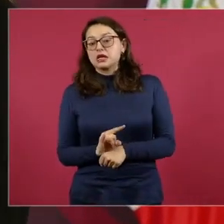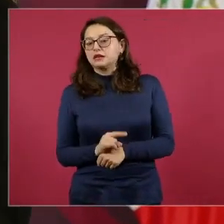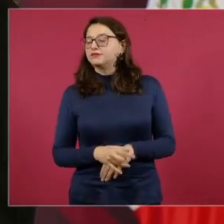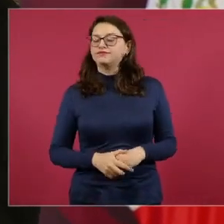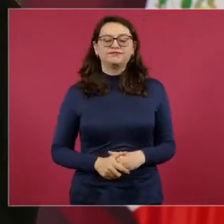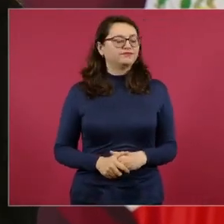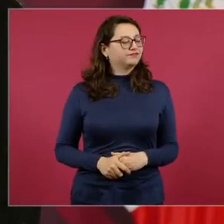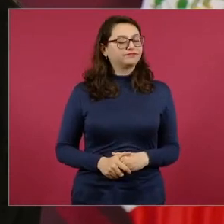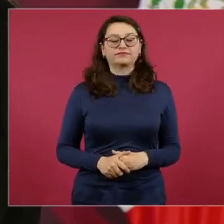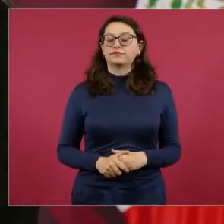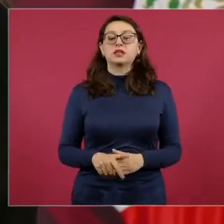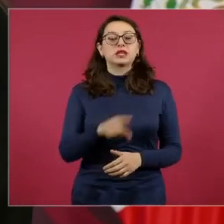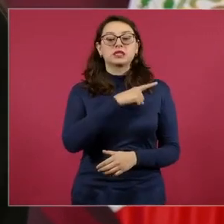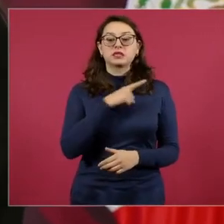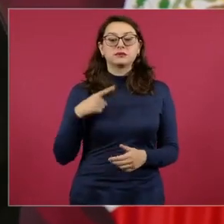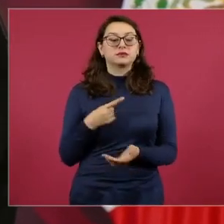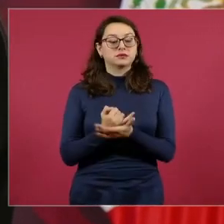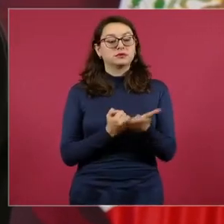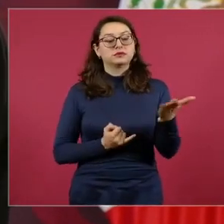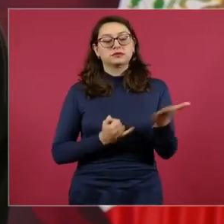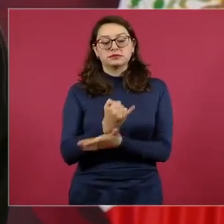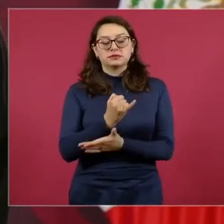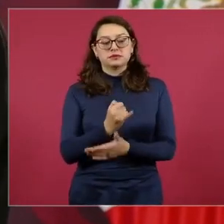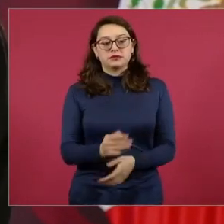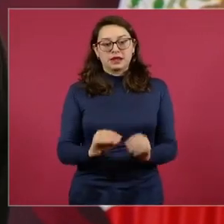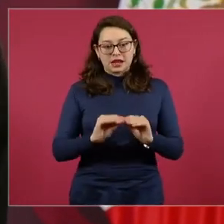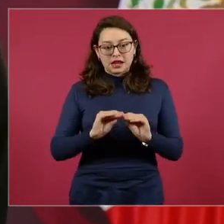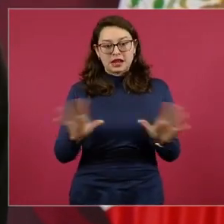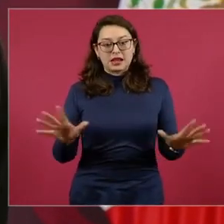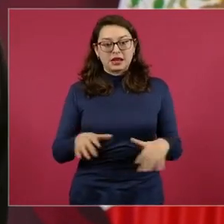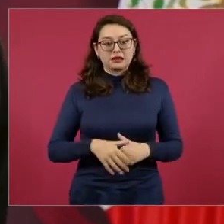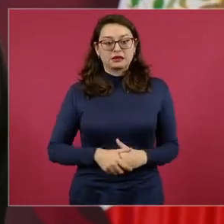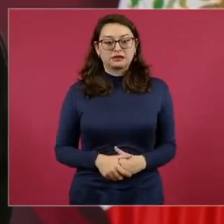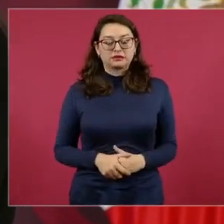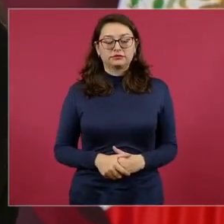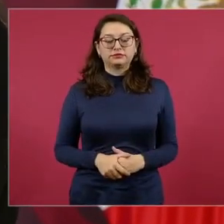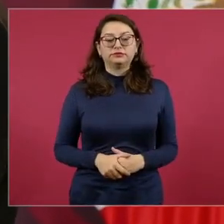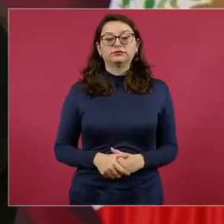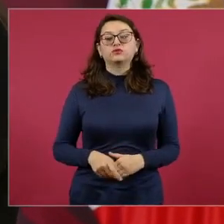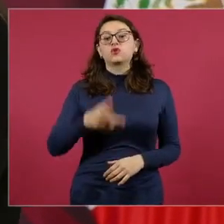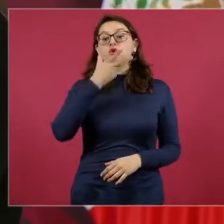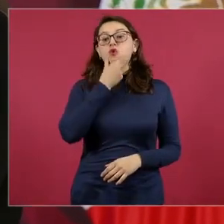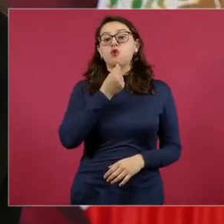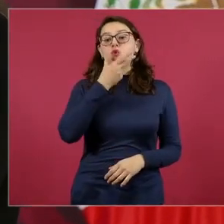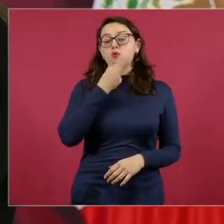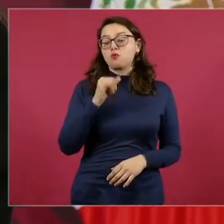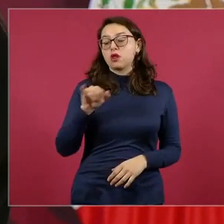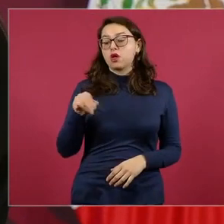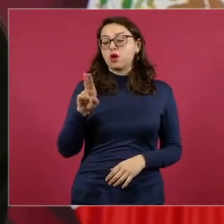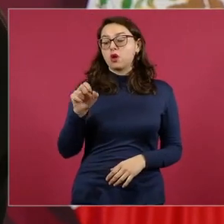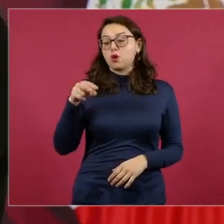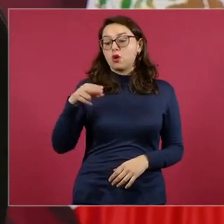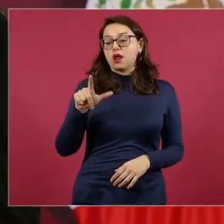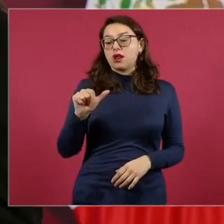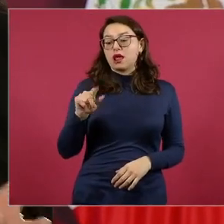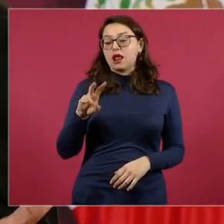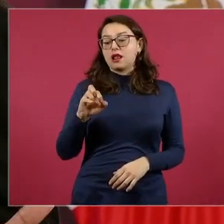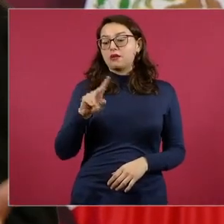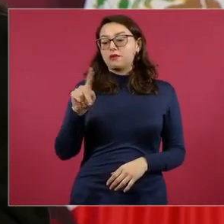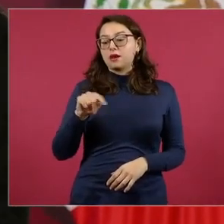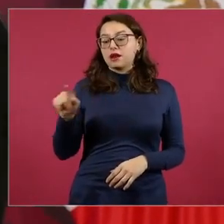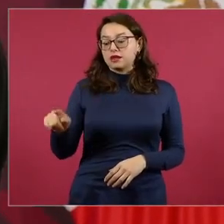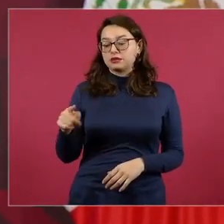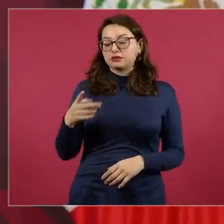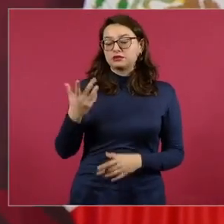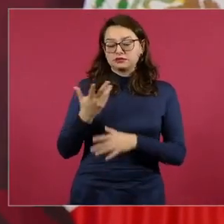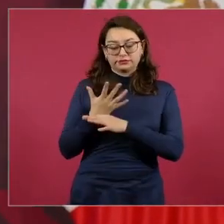Son momentos de definiciones. Y como decía Juan Álvarez, esta ancheta está muy angosta, no hay ni para dónde